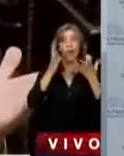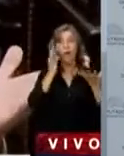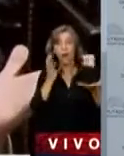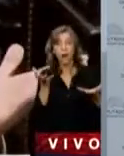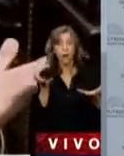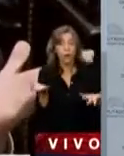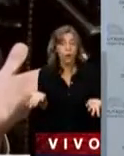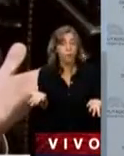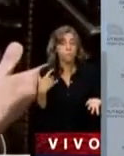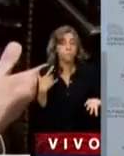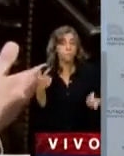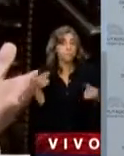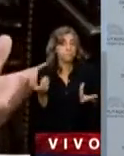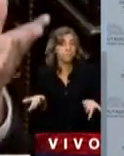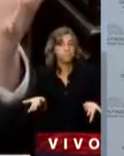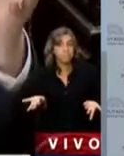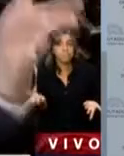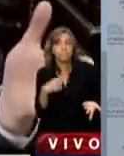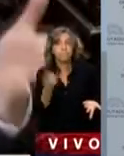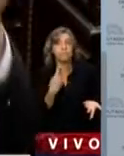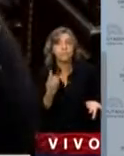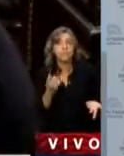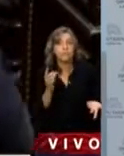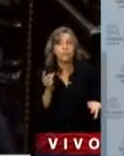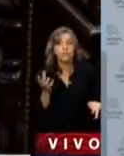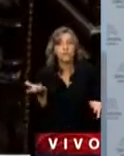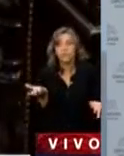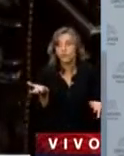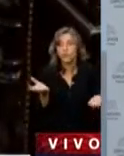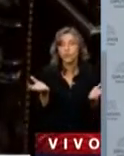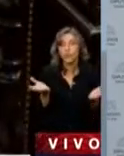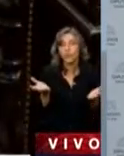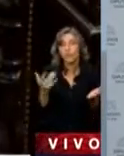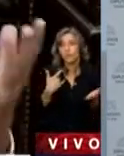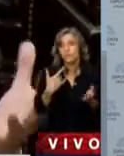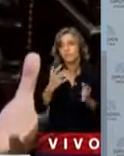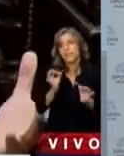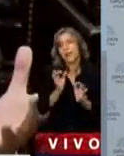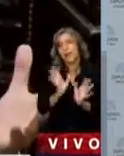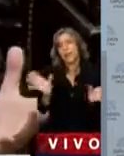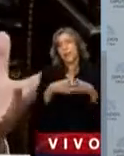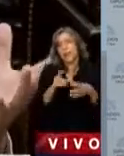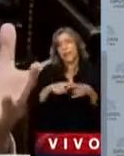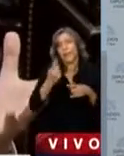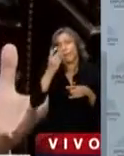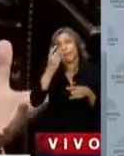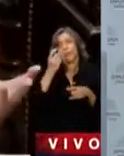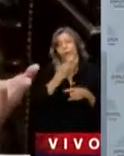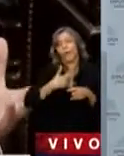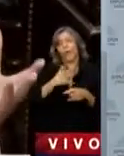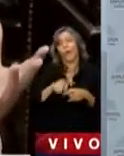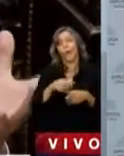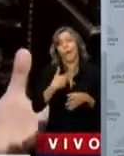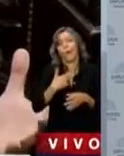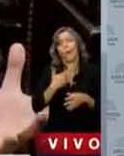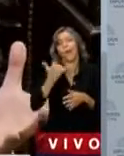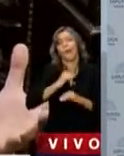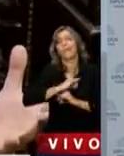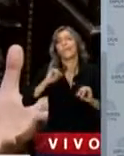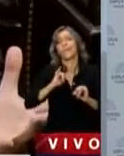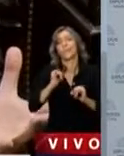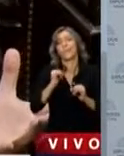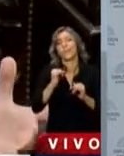muy importante también en la cámara de diputados recordemos hace dos una conferencia polémica muy caliente en el senado con